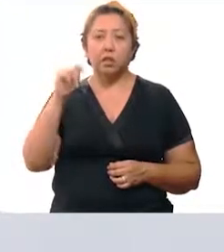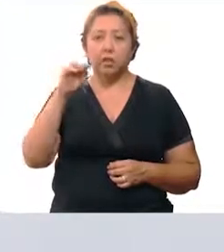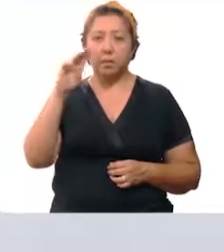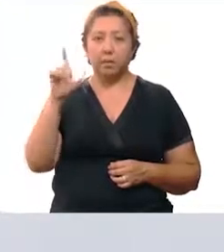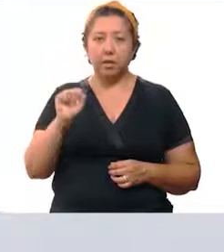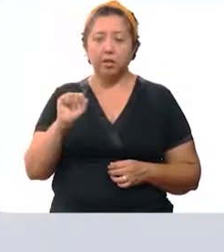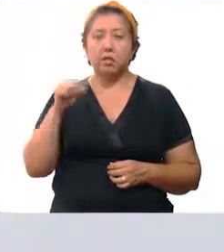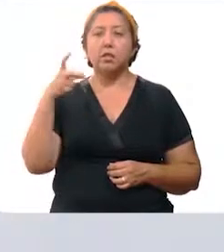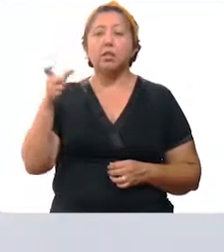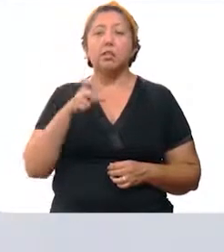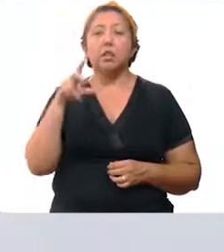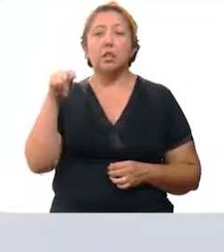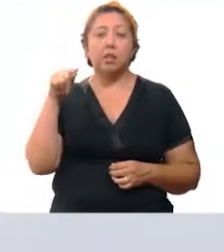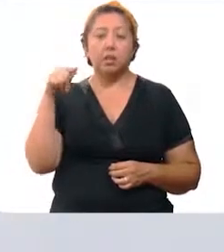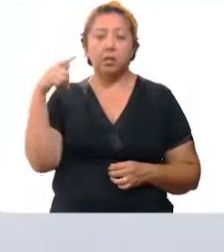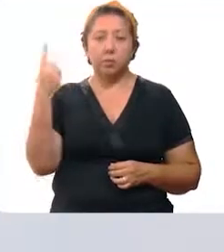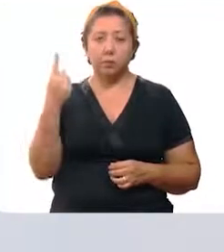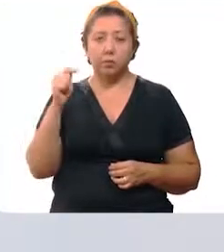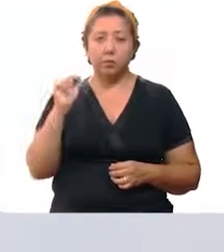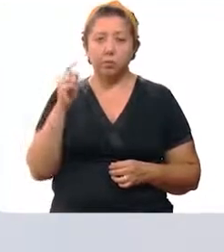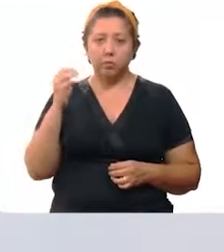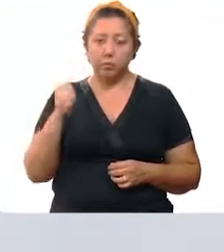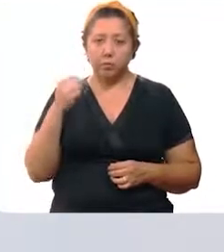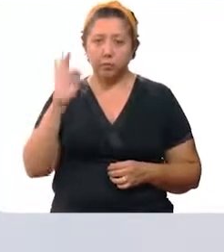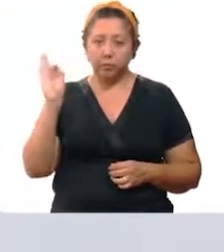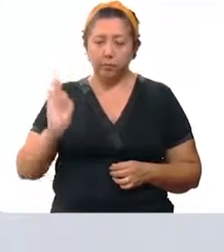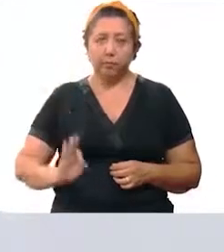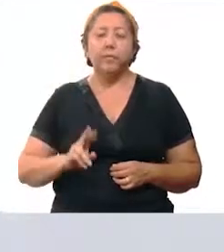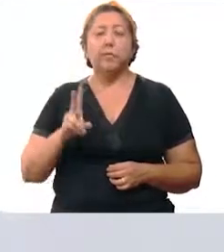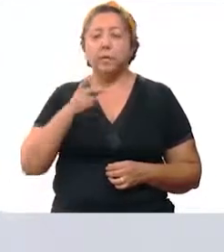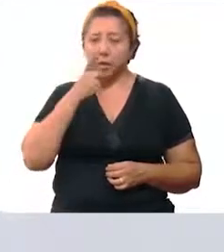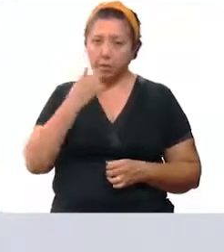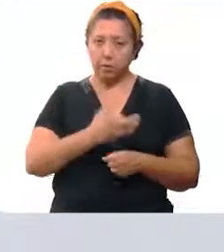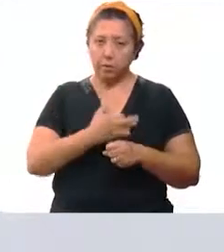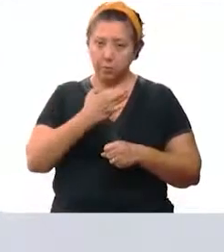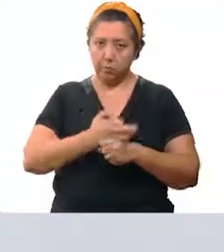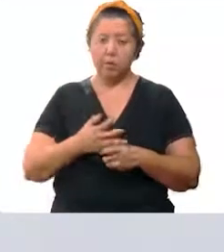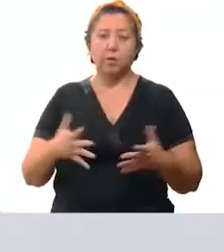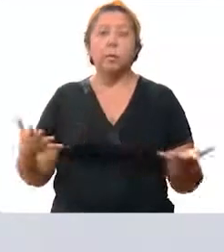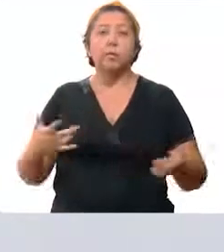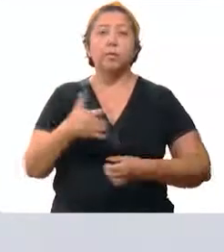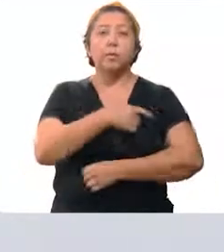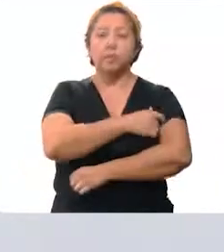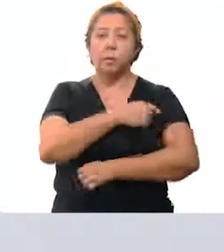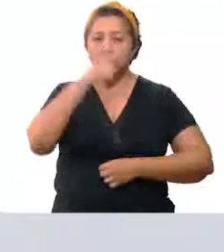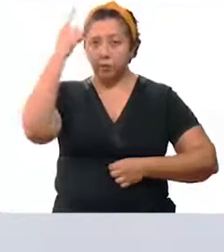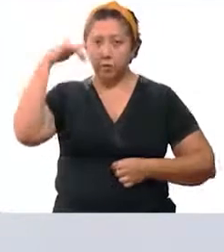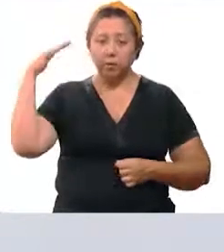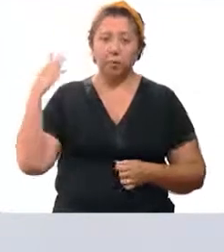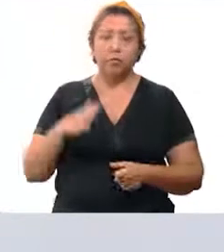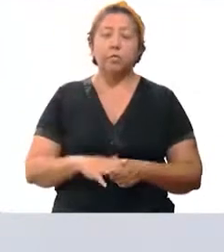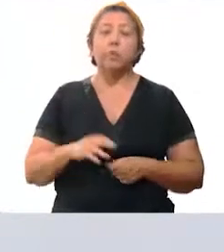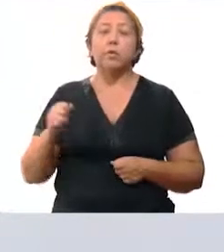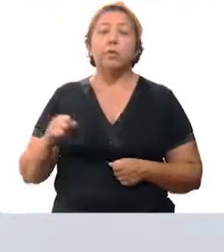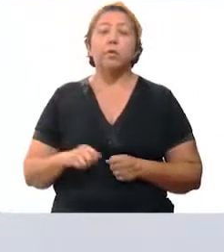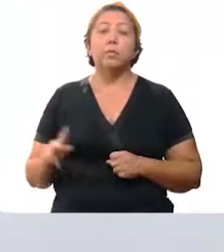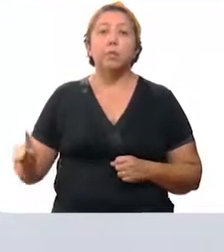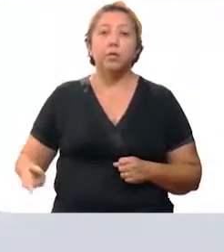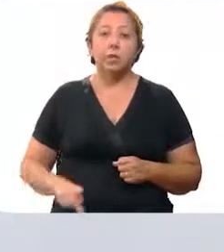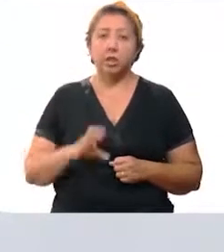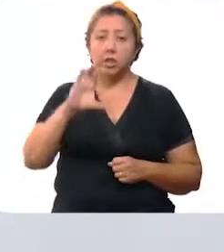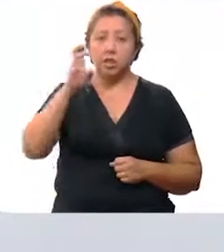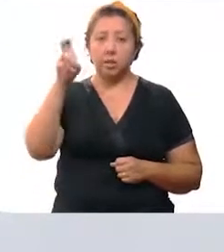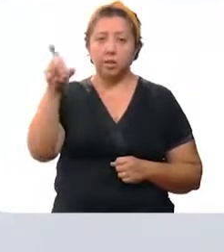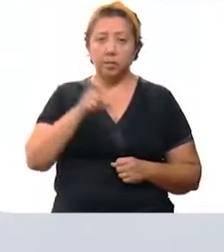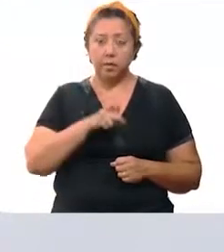Temach 71.9%. También en estos momentos se están aplicando vacunas para adultos mayores en los municipios